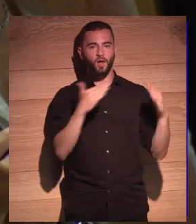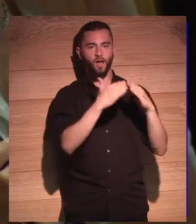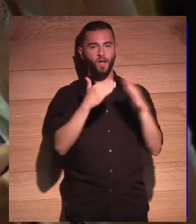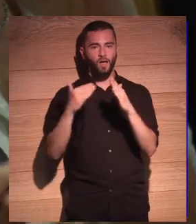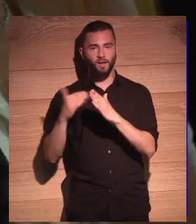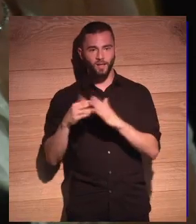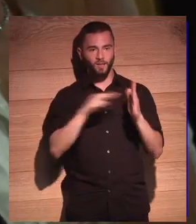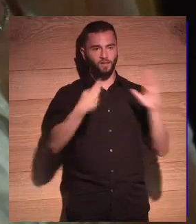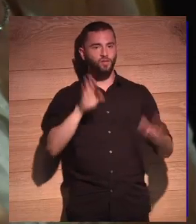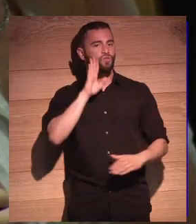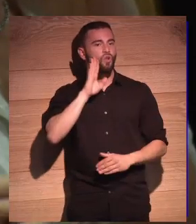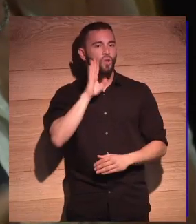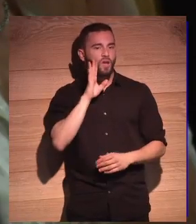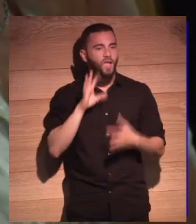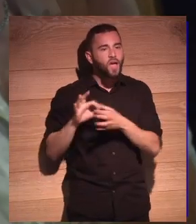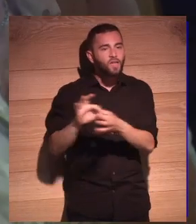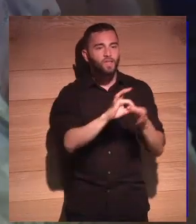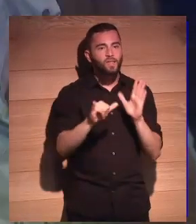tecnología. Eso.